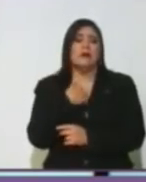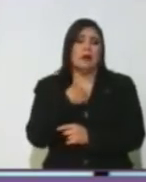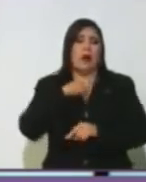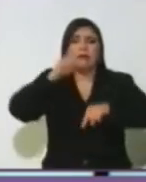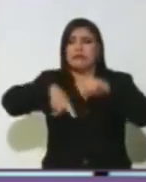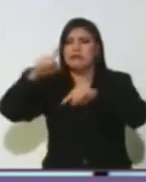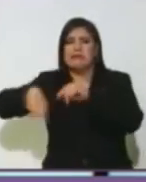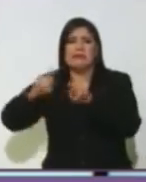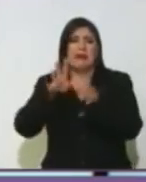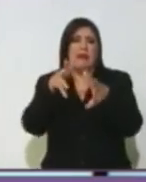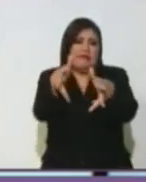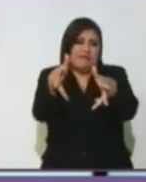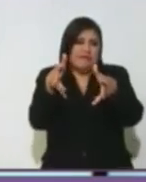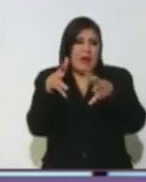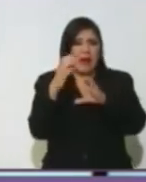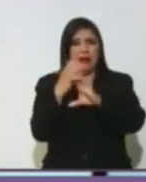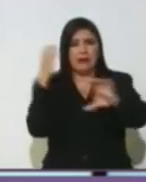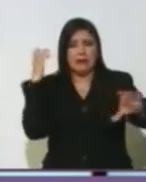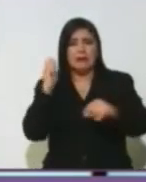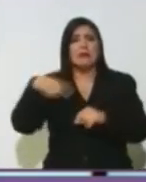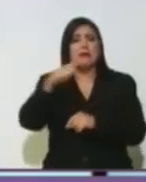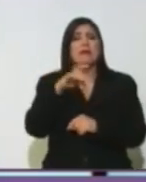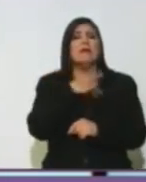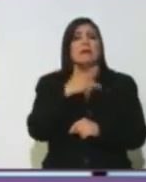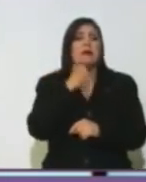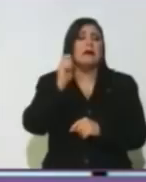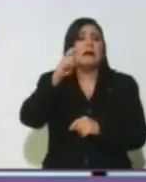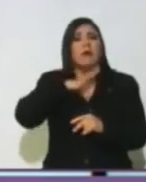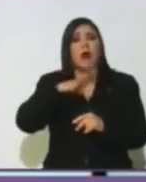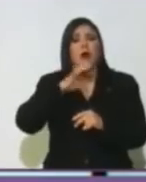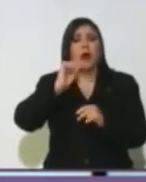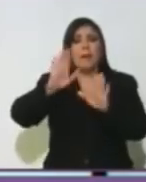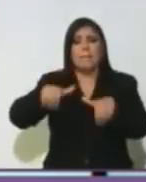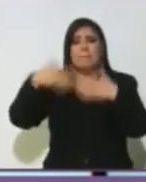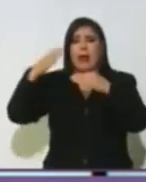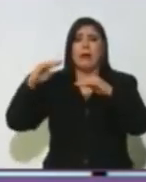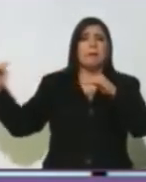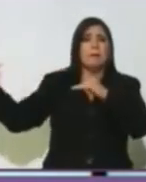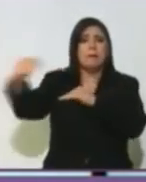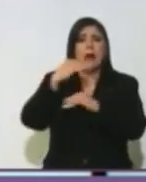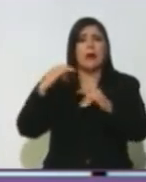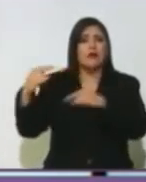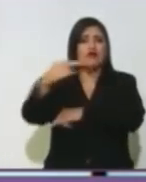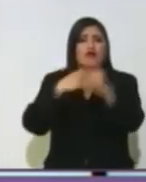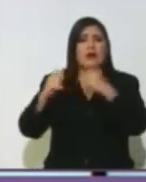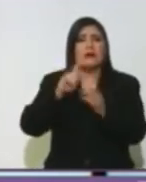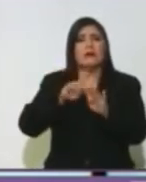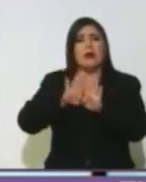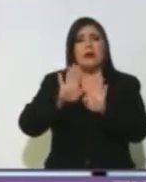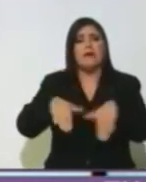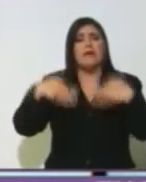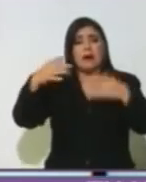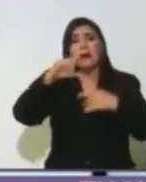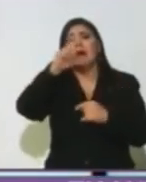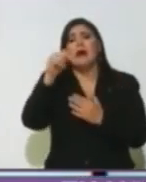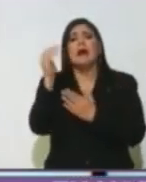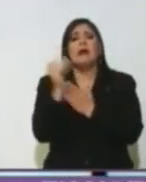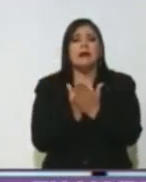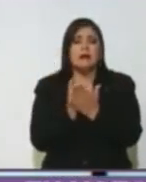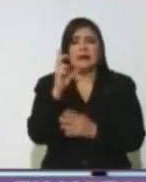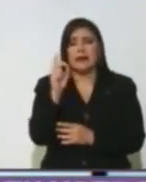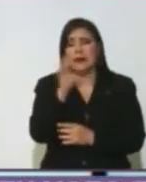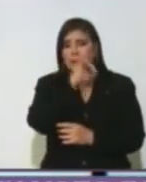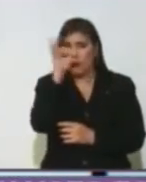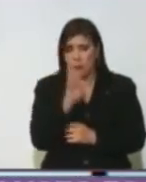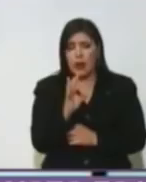trailers de la ciudad con un circuito exterior con eso vamos a reducir en 30%